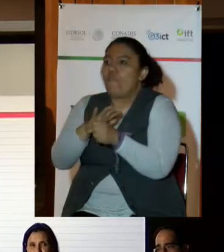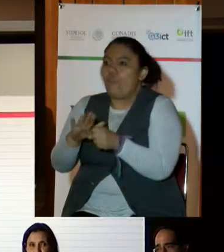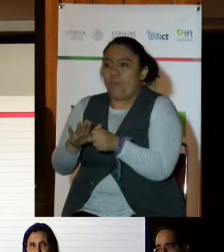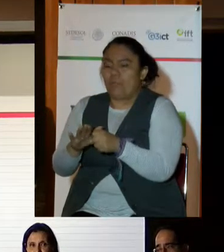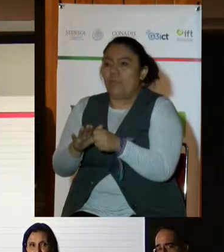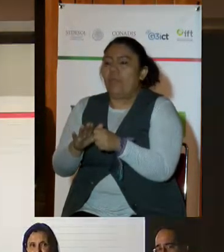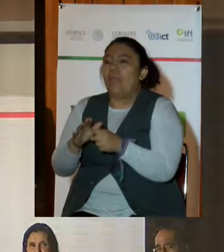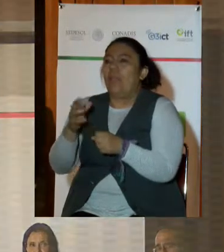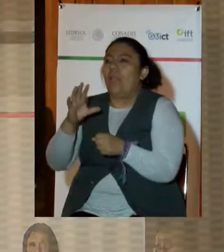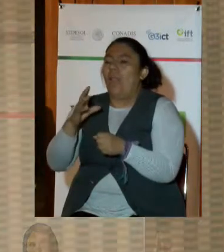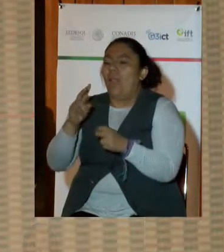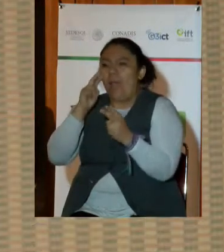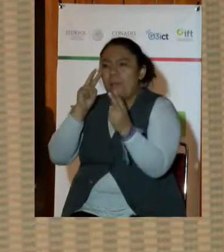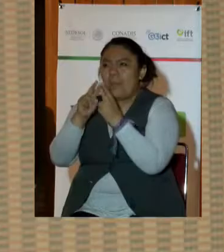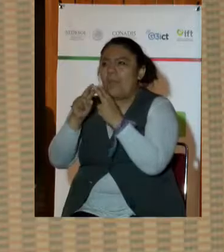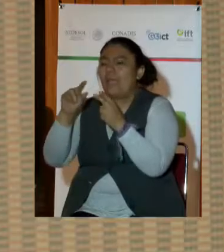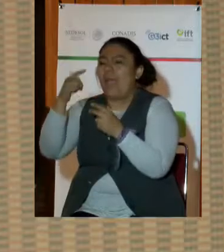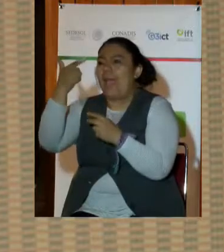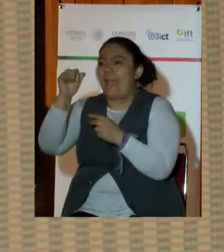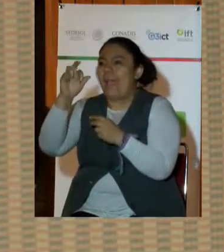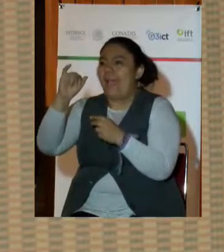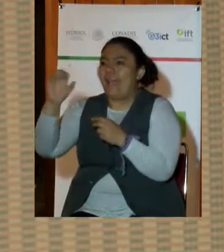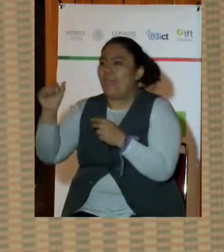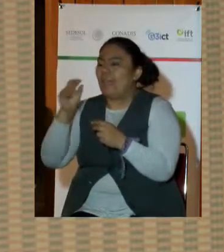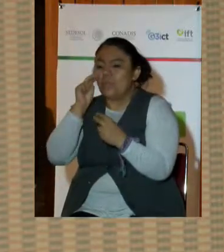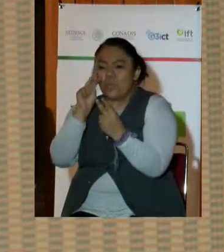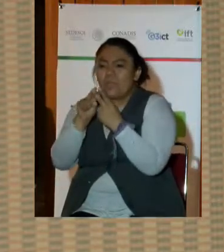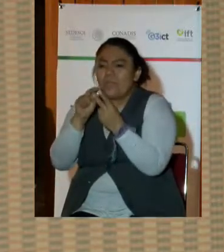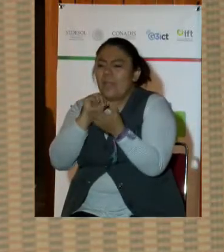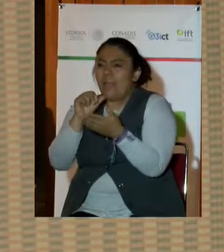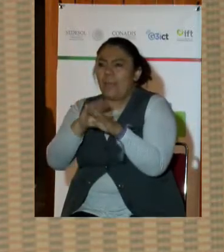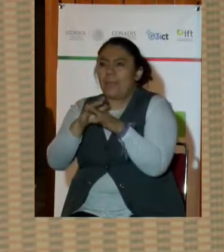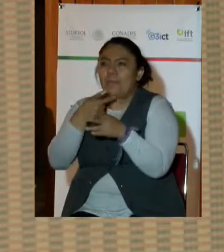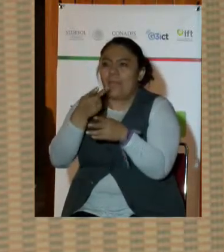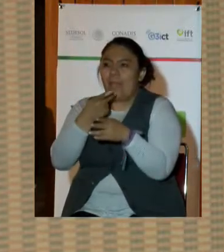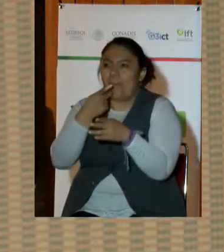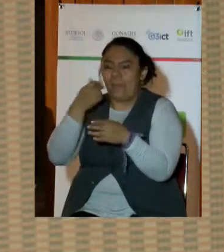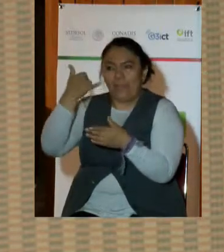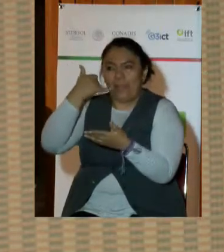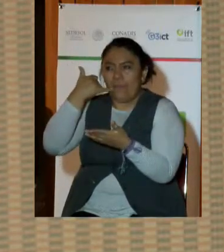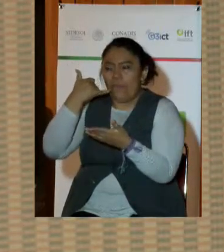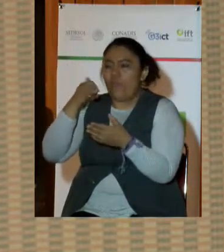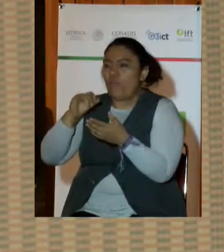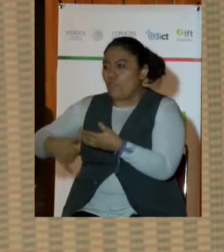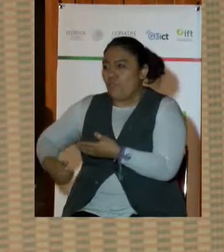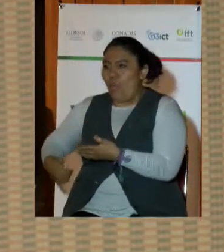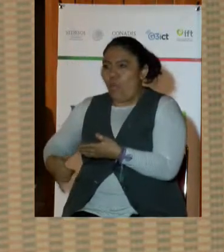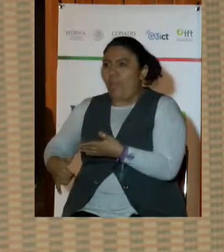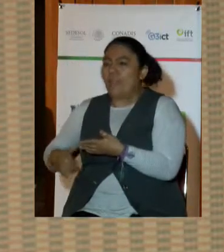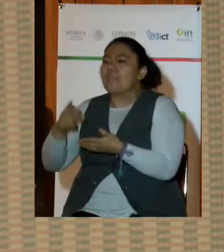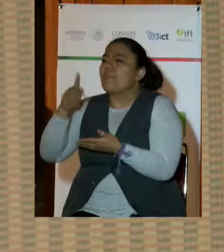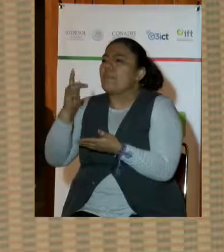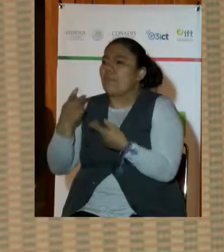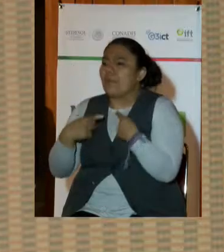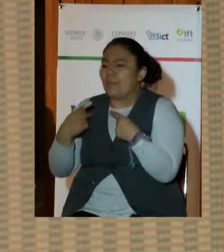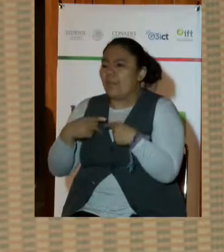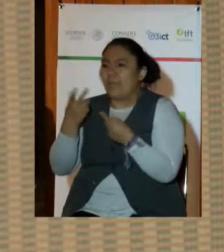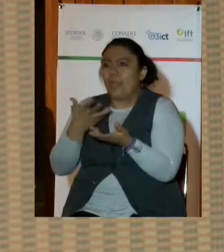de internet, de iPads, de todo esto, y en la telefonía fija, como dice